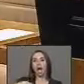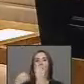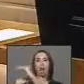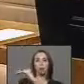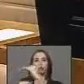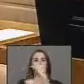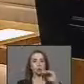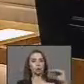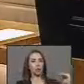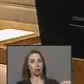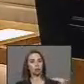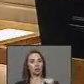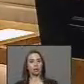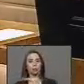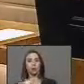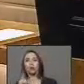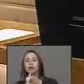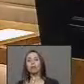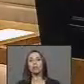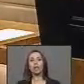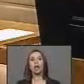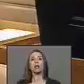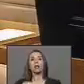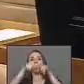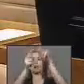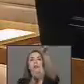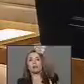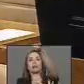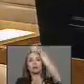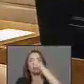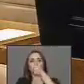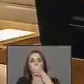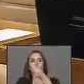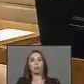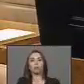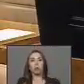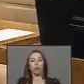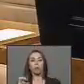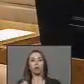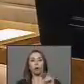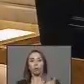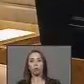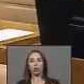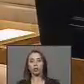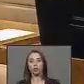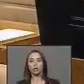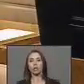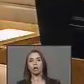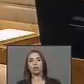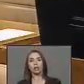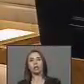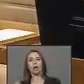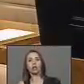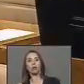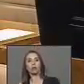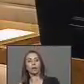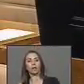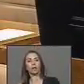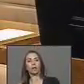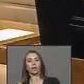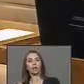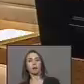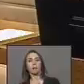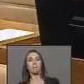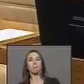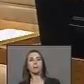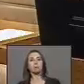novedad que el financiamiento público de la política pasa a ser el lado B del tema y mantenemos el